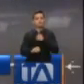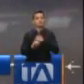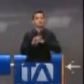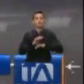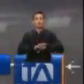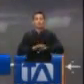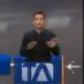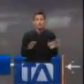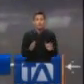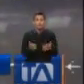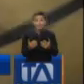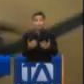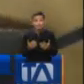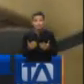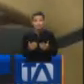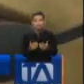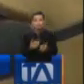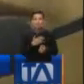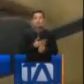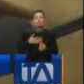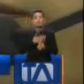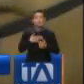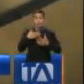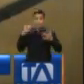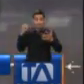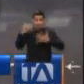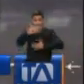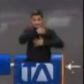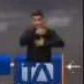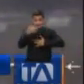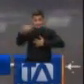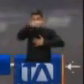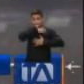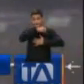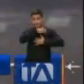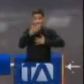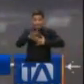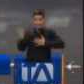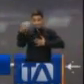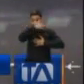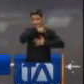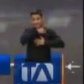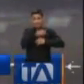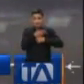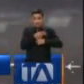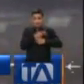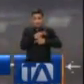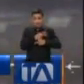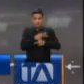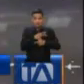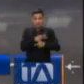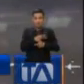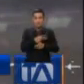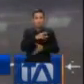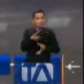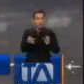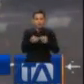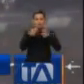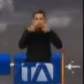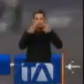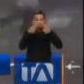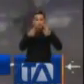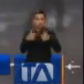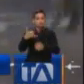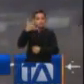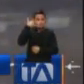¡Sácale, sácale! Por favor, abríguenle al bebé, por favor. Sin embargo, siempre estuvieron atendidas vía